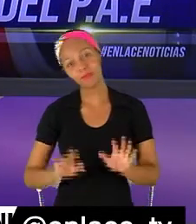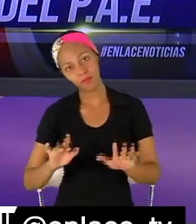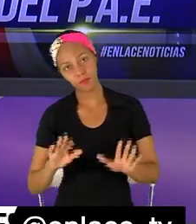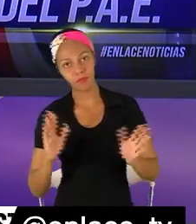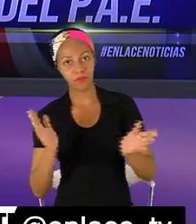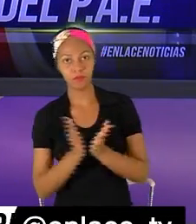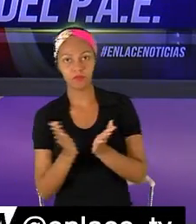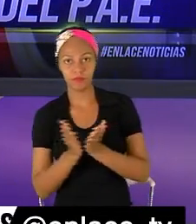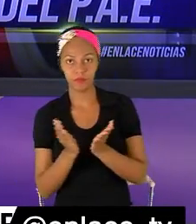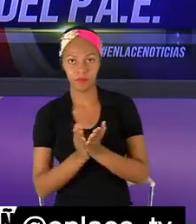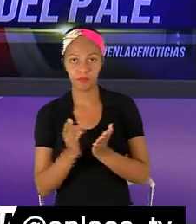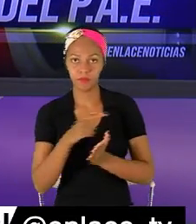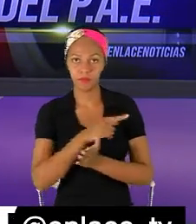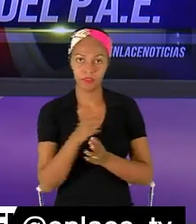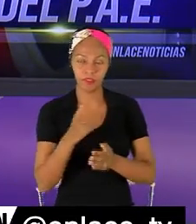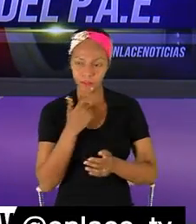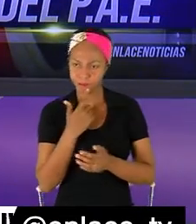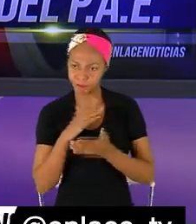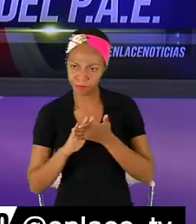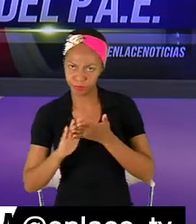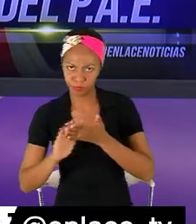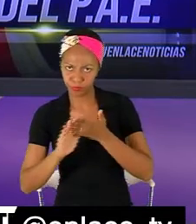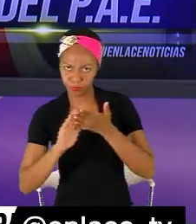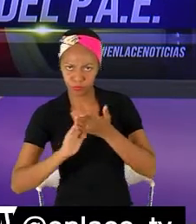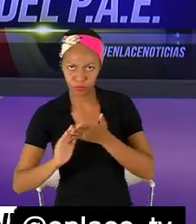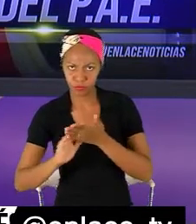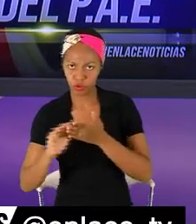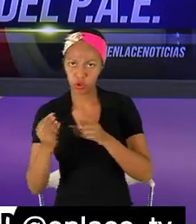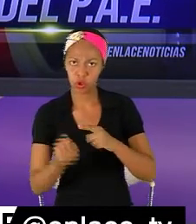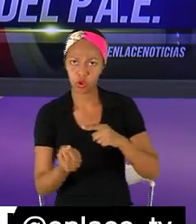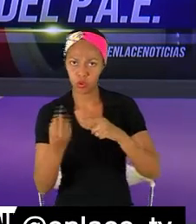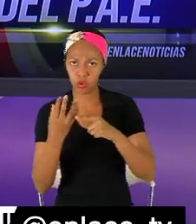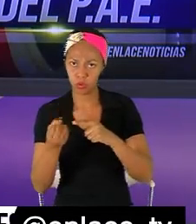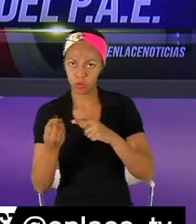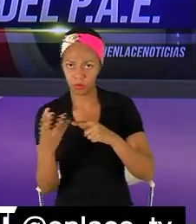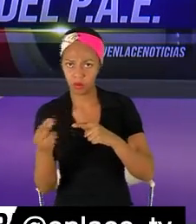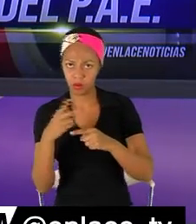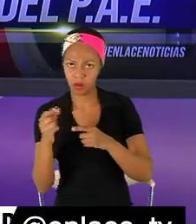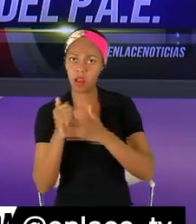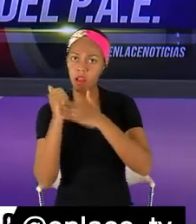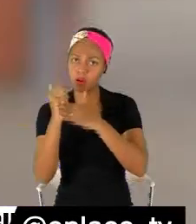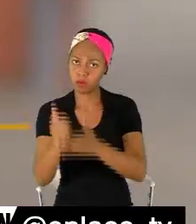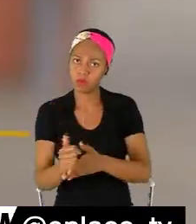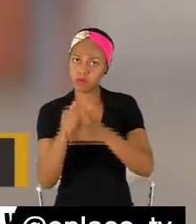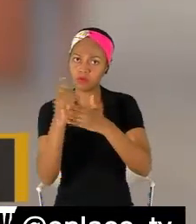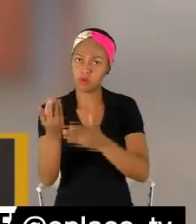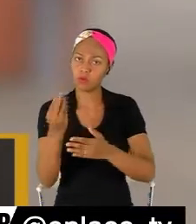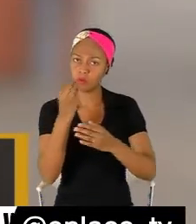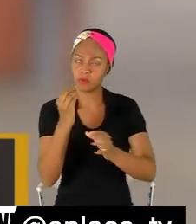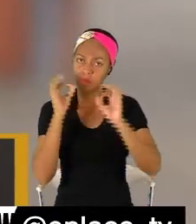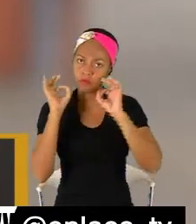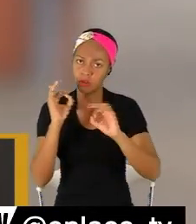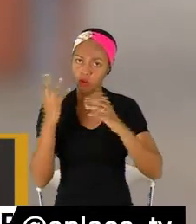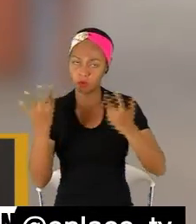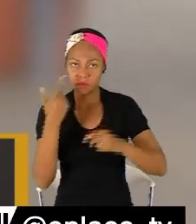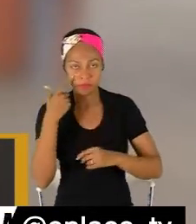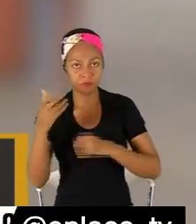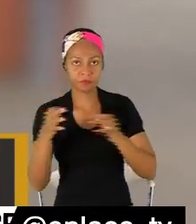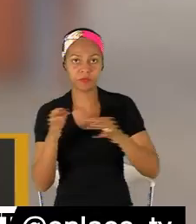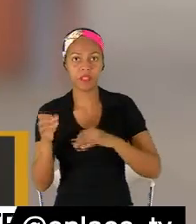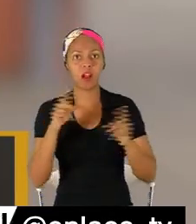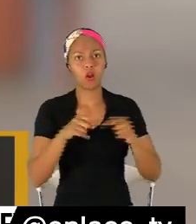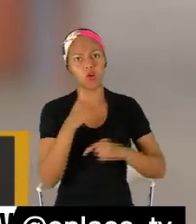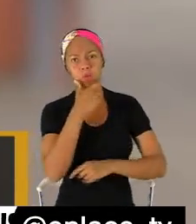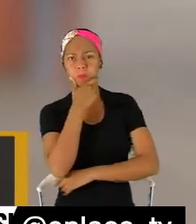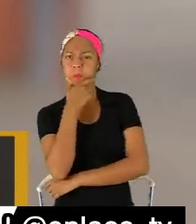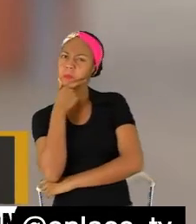del programa de alimentación escolar PAE en la Escuela Normal Superior Cristo Rey. A través de redes sociales se han denunciado